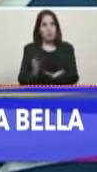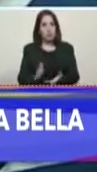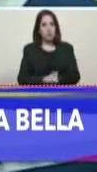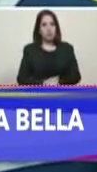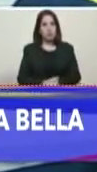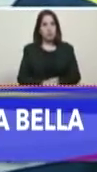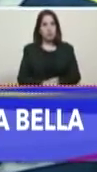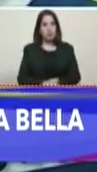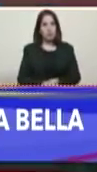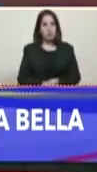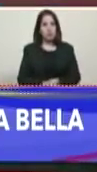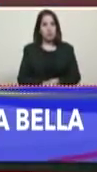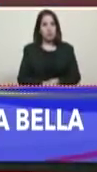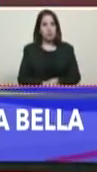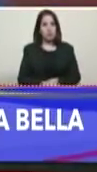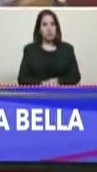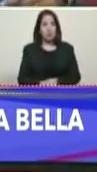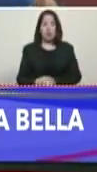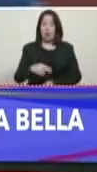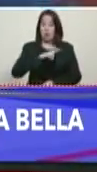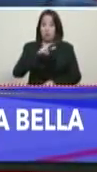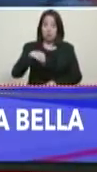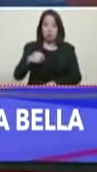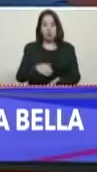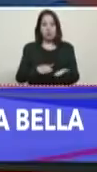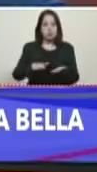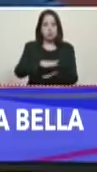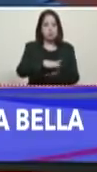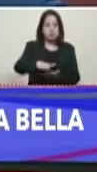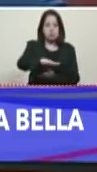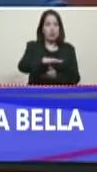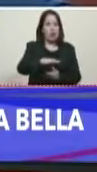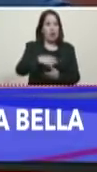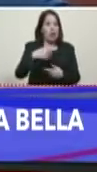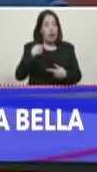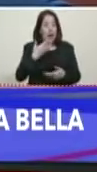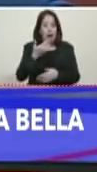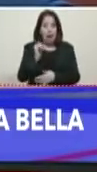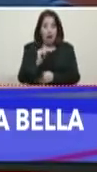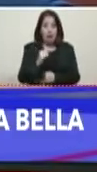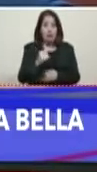por donde uno pase como gobernante uno tiene que dejar su huella